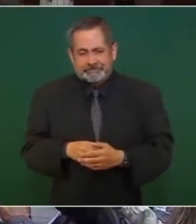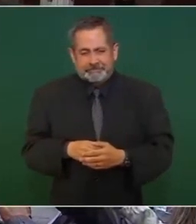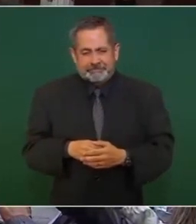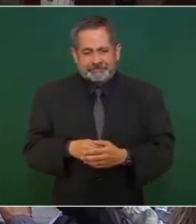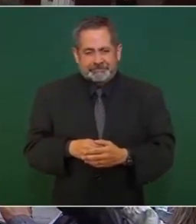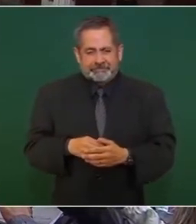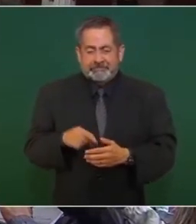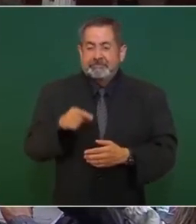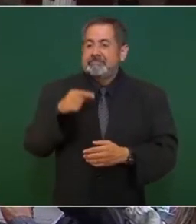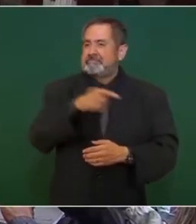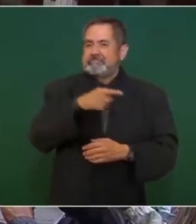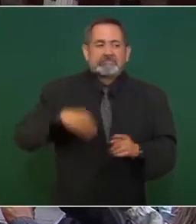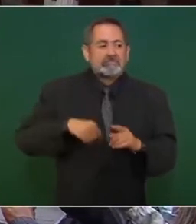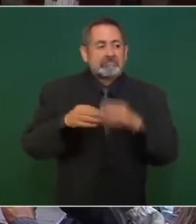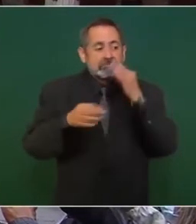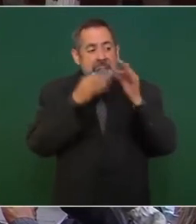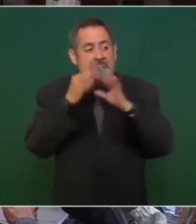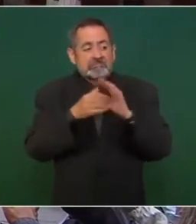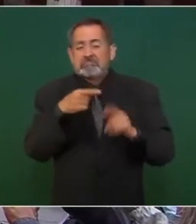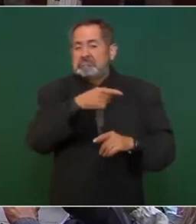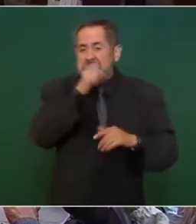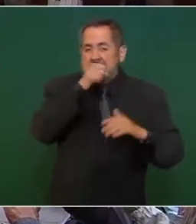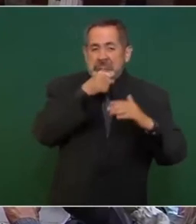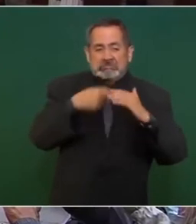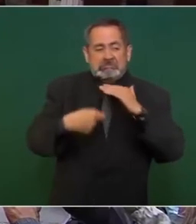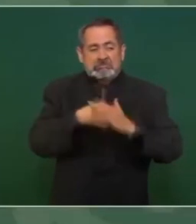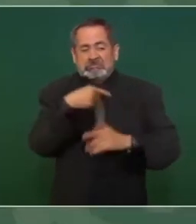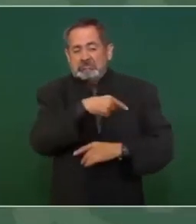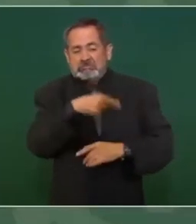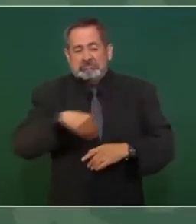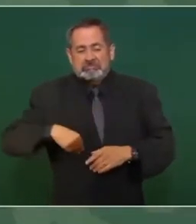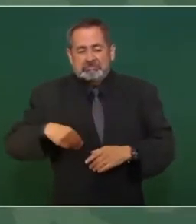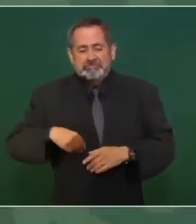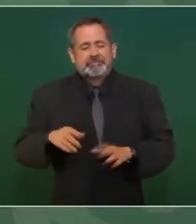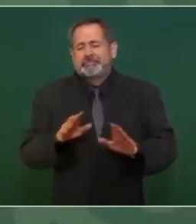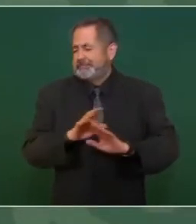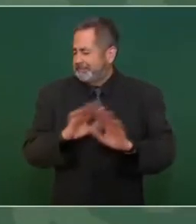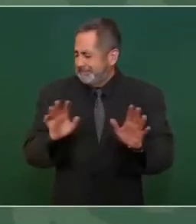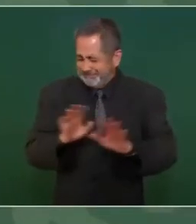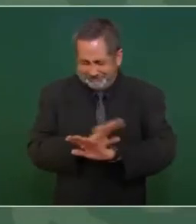los medios o a alguien en los medios. No.